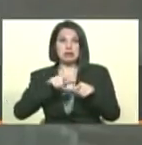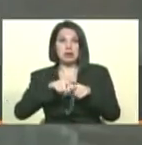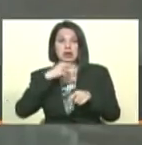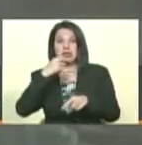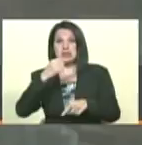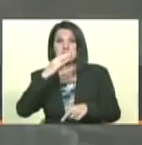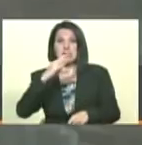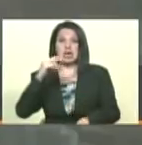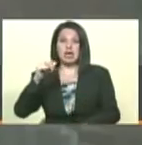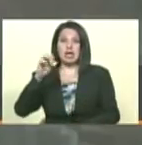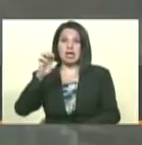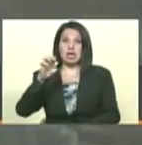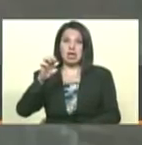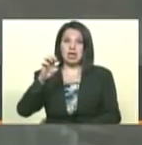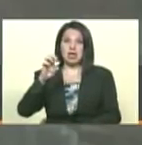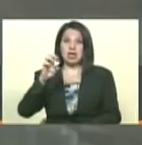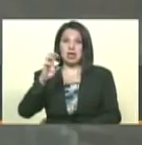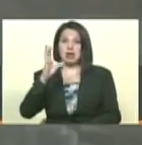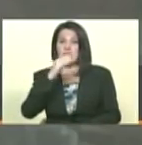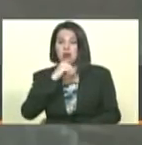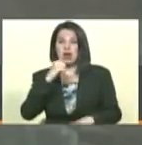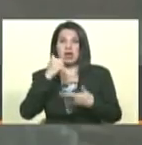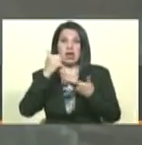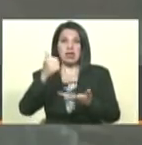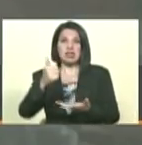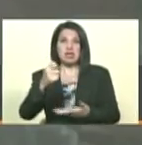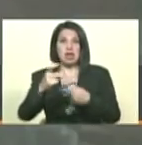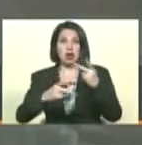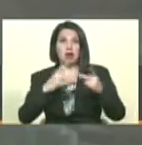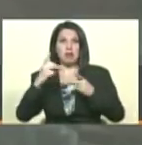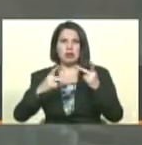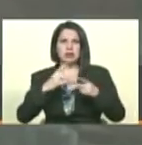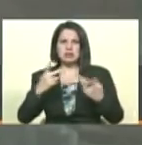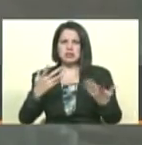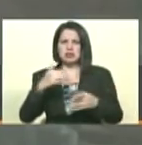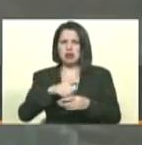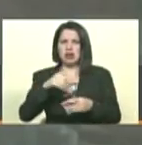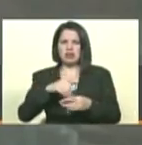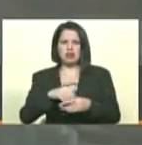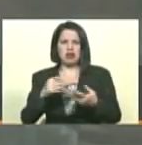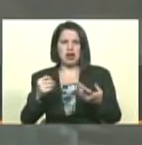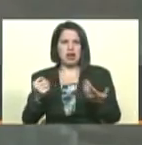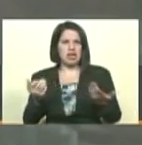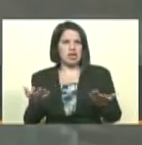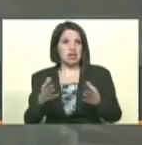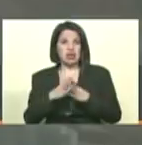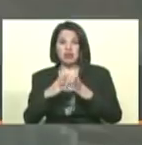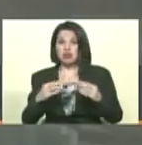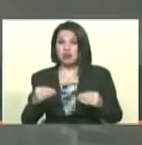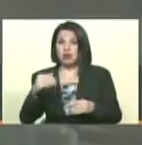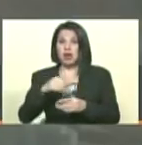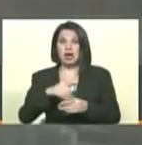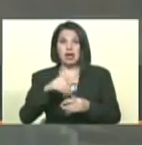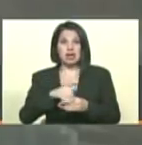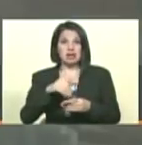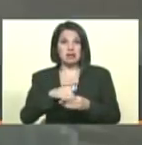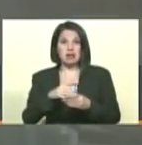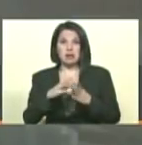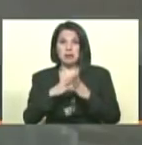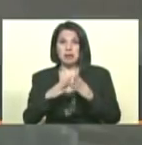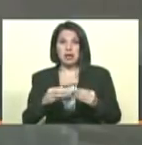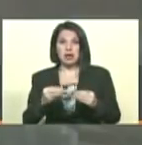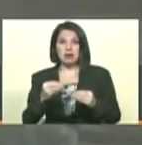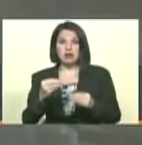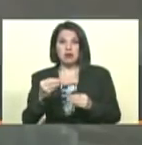Consejo Nacional Electoral no da garantías a los procesos electorales. Damos todas las garantías que hemos dado para todos los